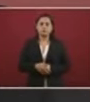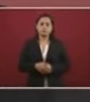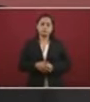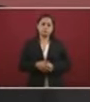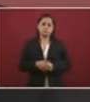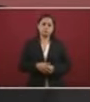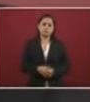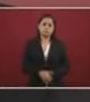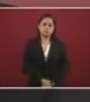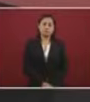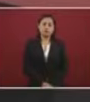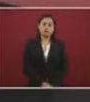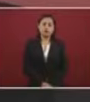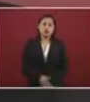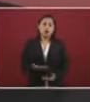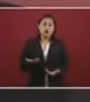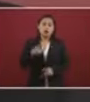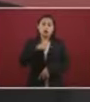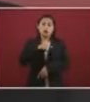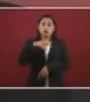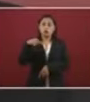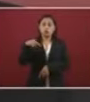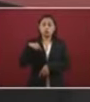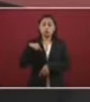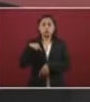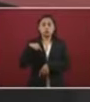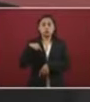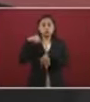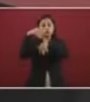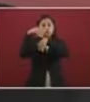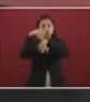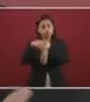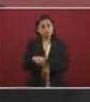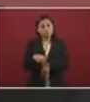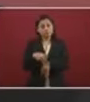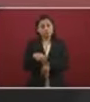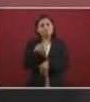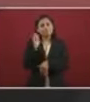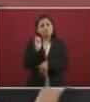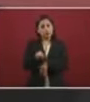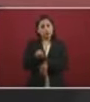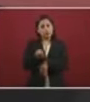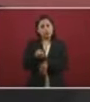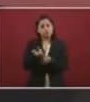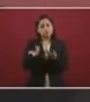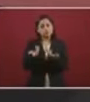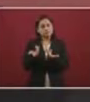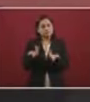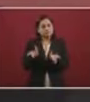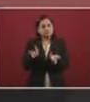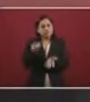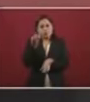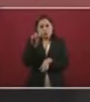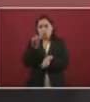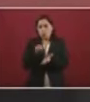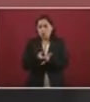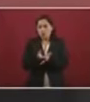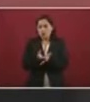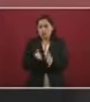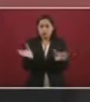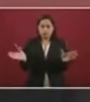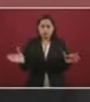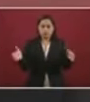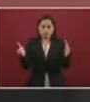estamos siguiendo es de que se queden ellos con los